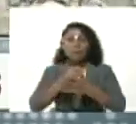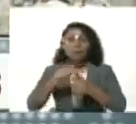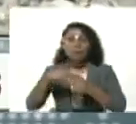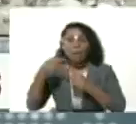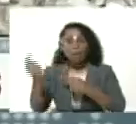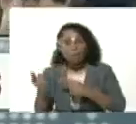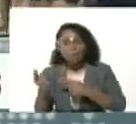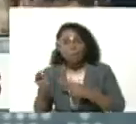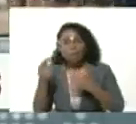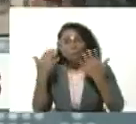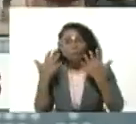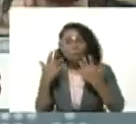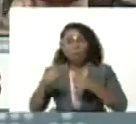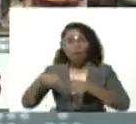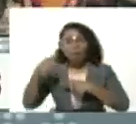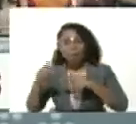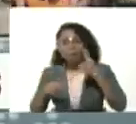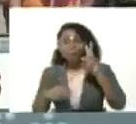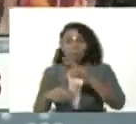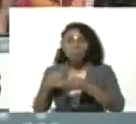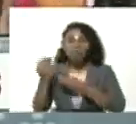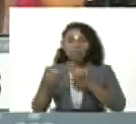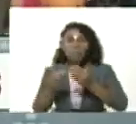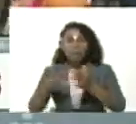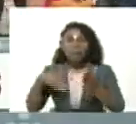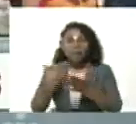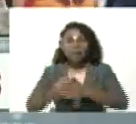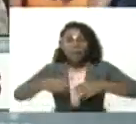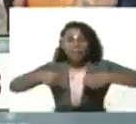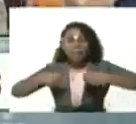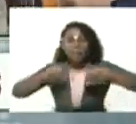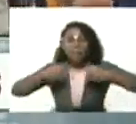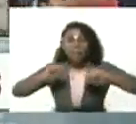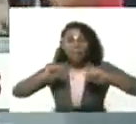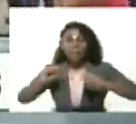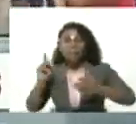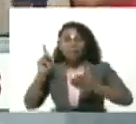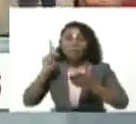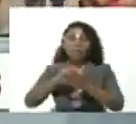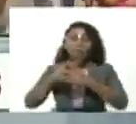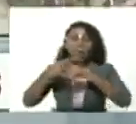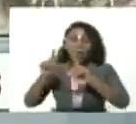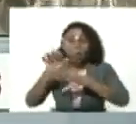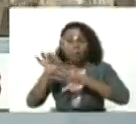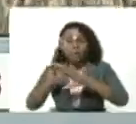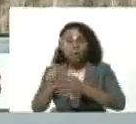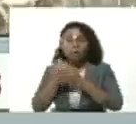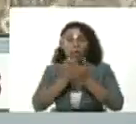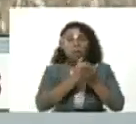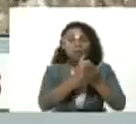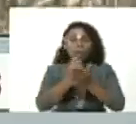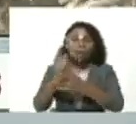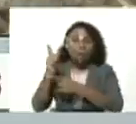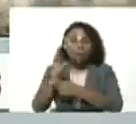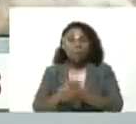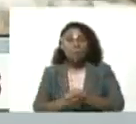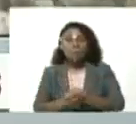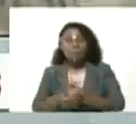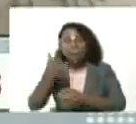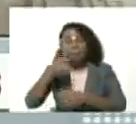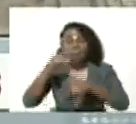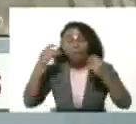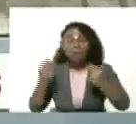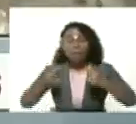de tenderle la mano al otro. Veíamos como hasta en moto llegaban personas de otros municipios a ayudar en Tobar. El pueblo se